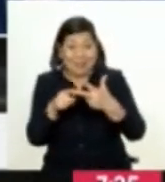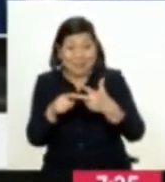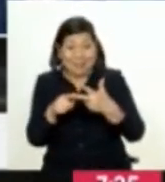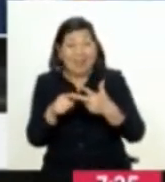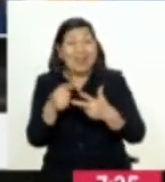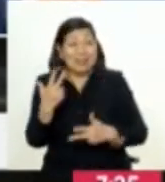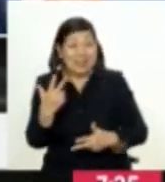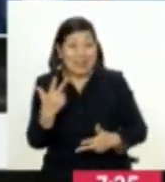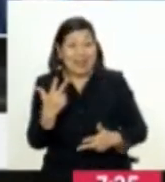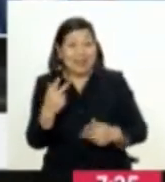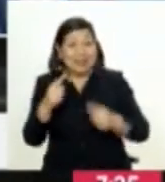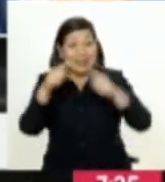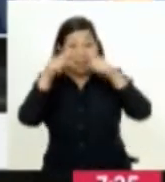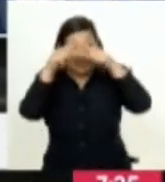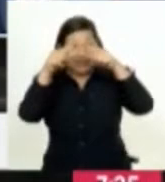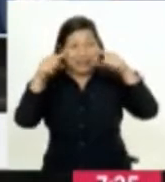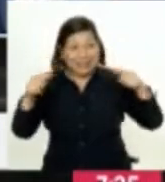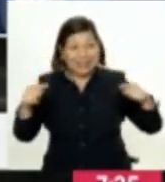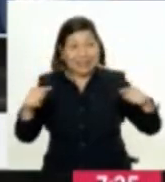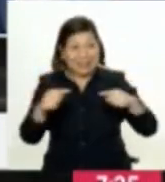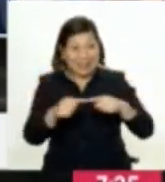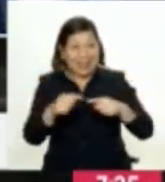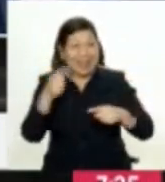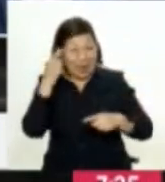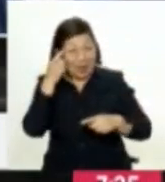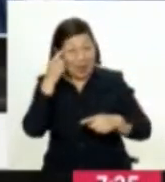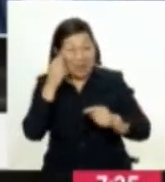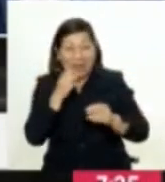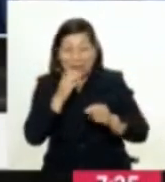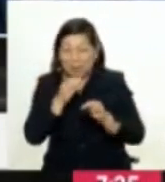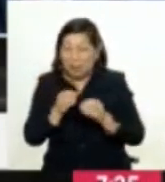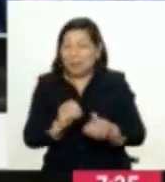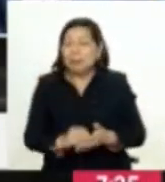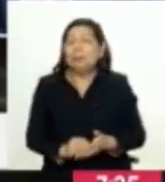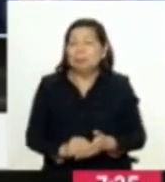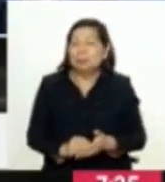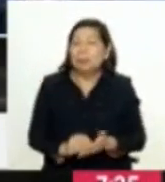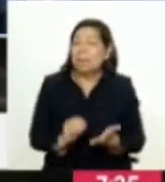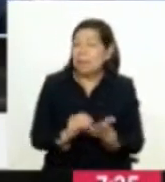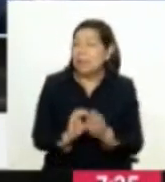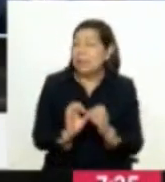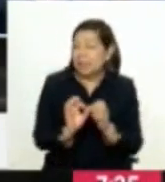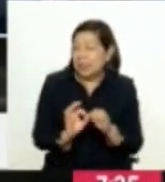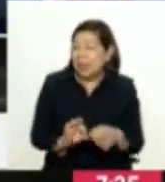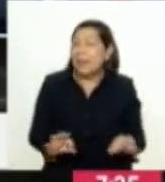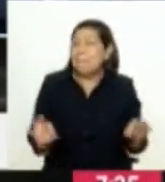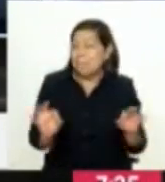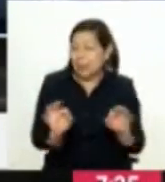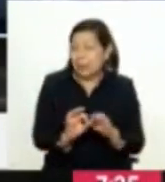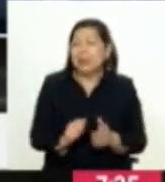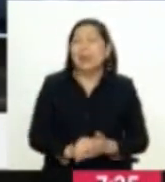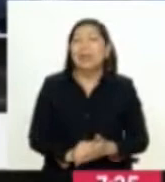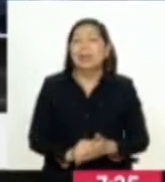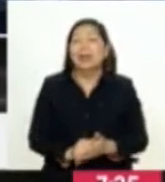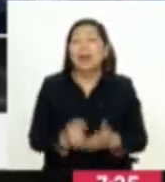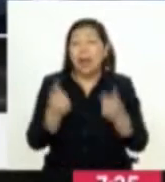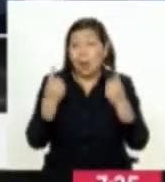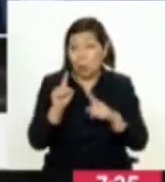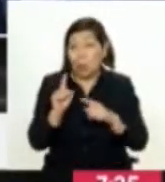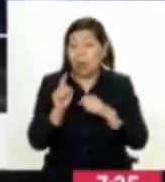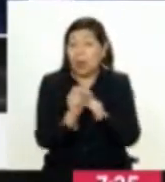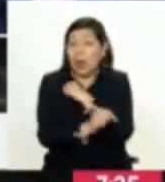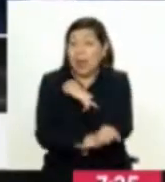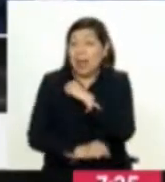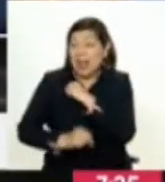un entorno posible para eso. Fíjese, creo que hay dos campos claves en la agenda del Acuerdo Nacional,